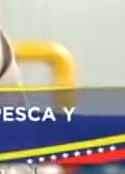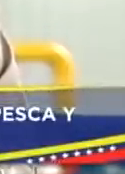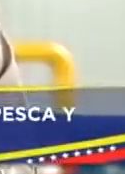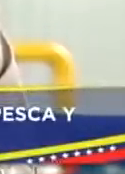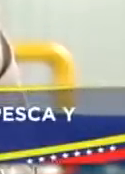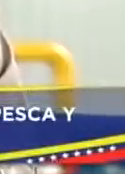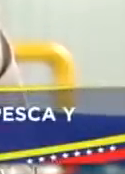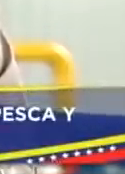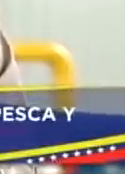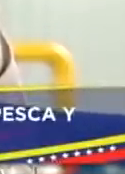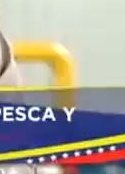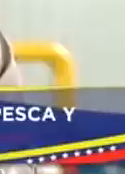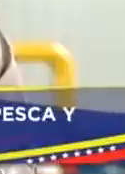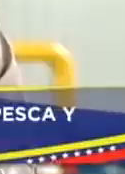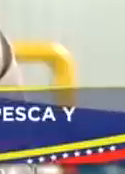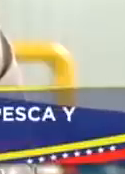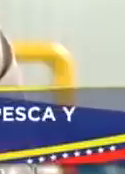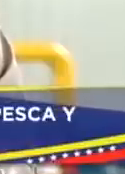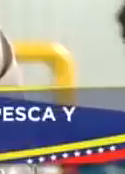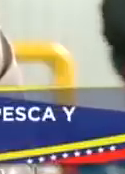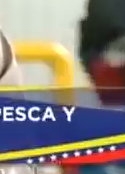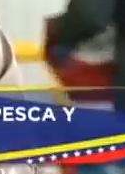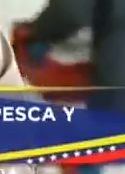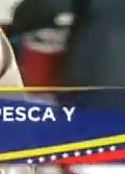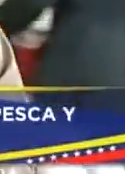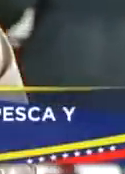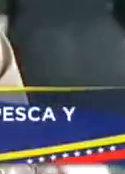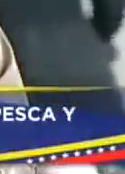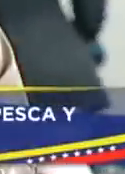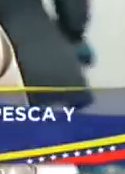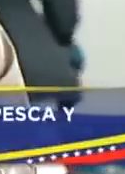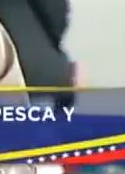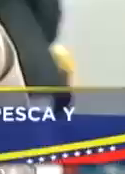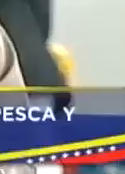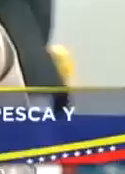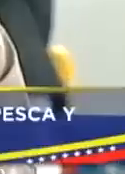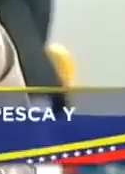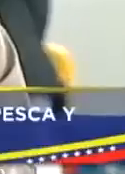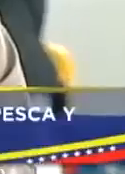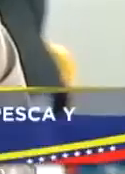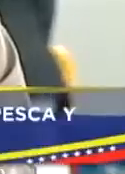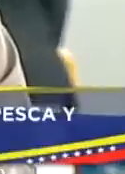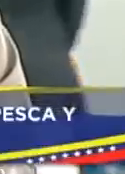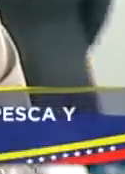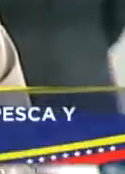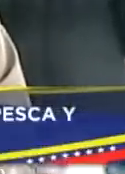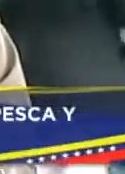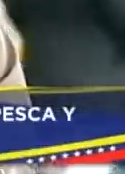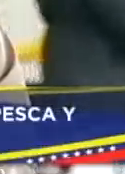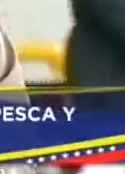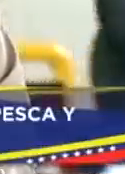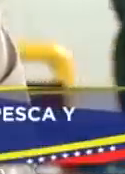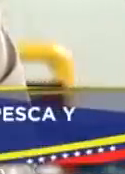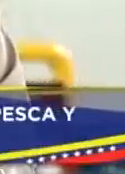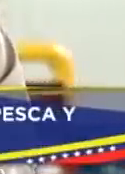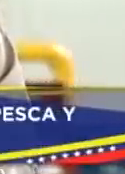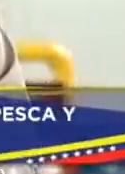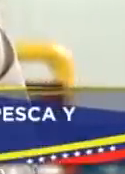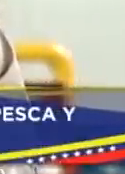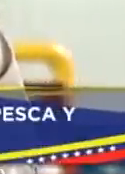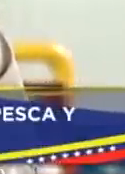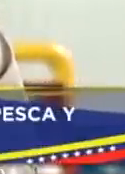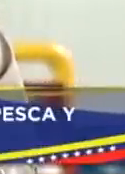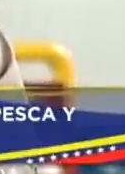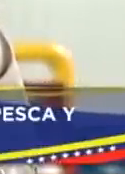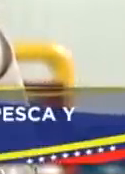mariscal de Ayacucho, libertador de Sudamérica. El gran libertador de Sudamérica. Nació, se crió y salió de